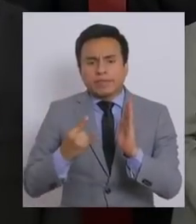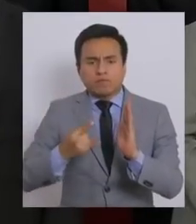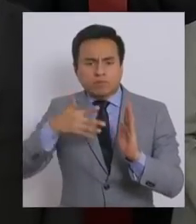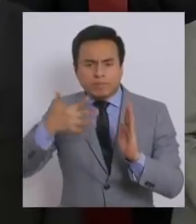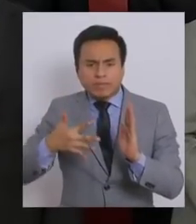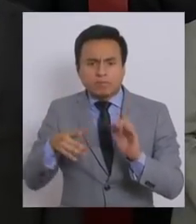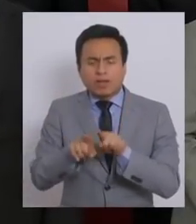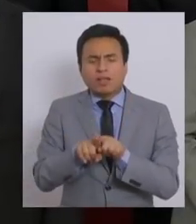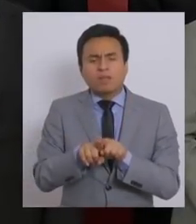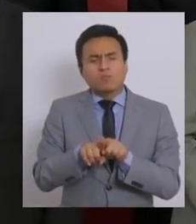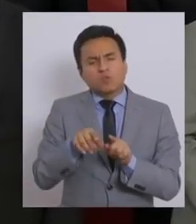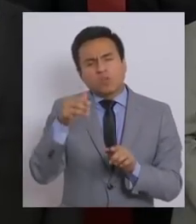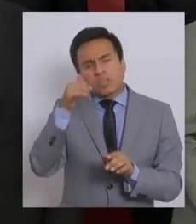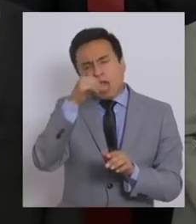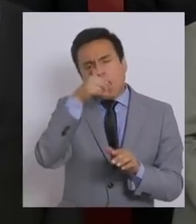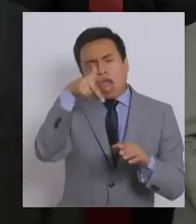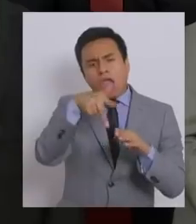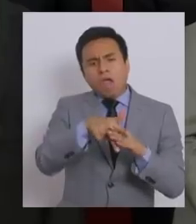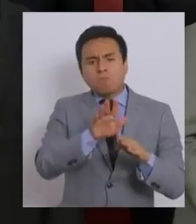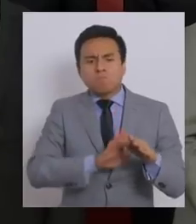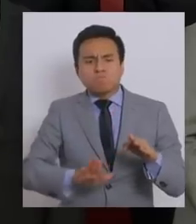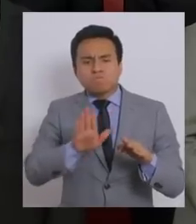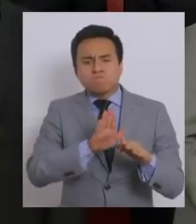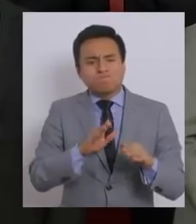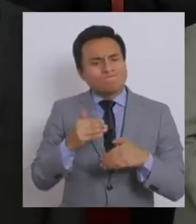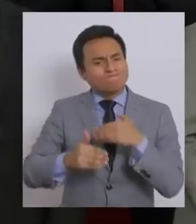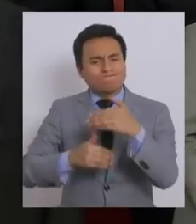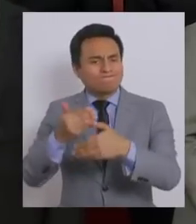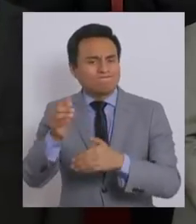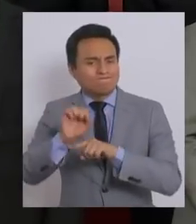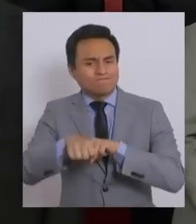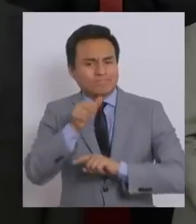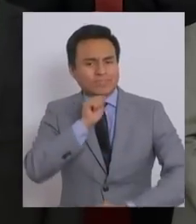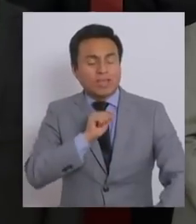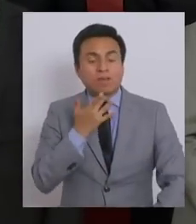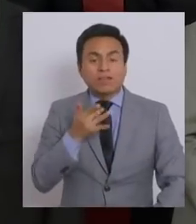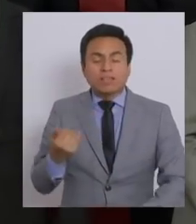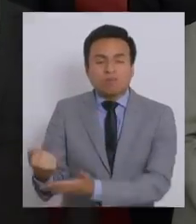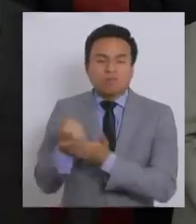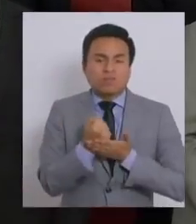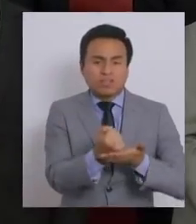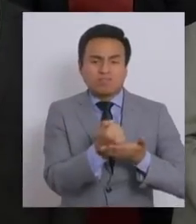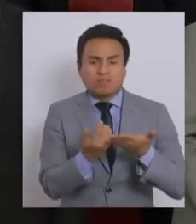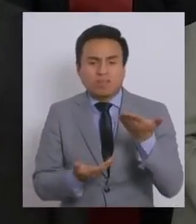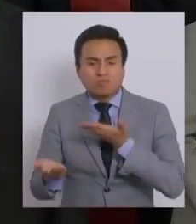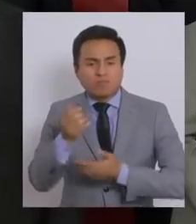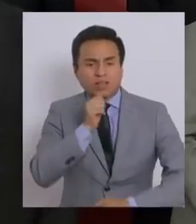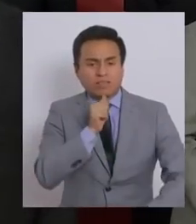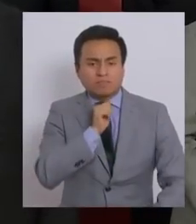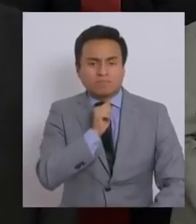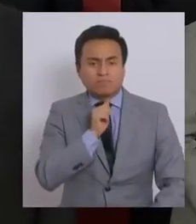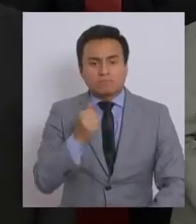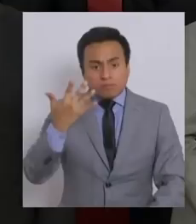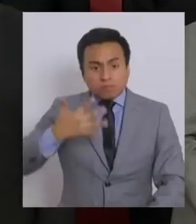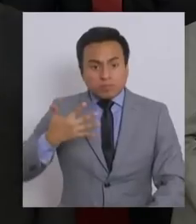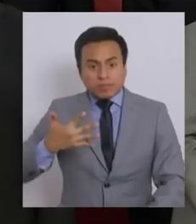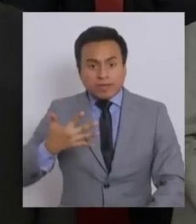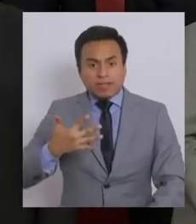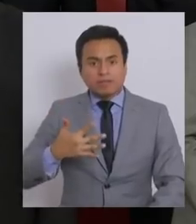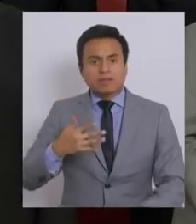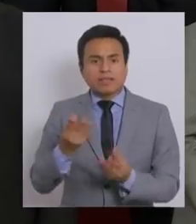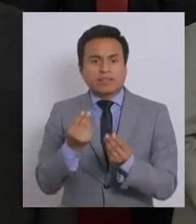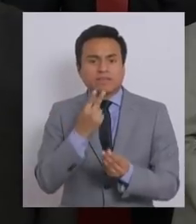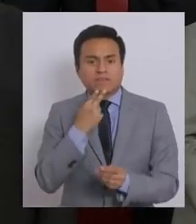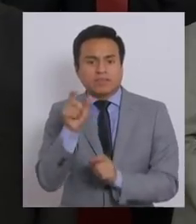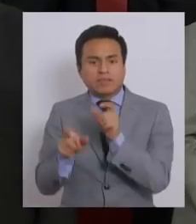fundamentales que llevan demasiado tiempo empantanadas por la falta de colaboración de algunos y que son fundamentales para la calidad